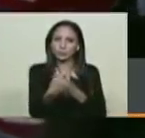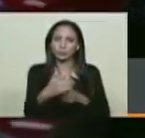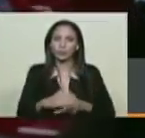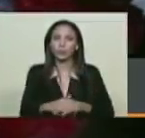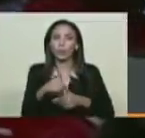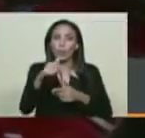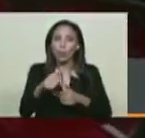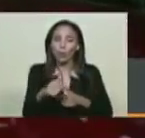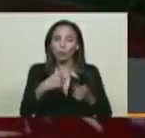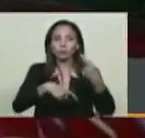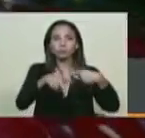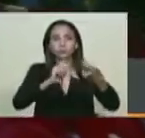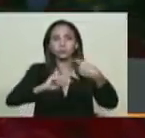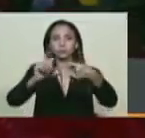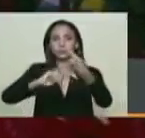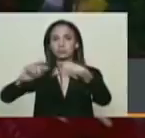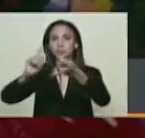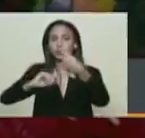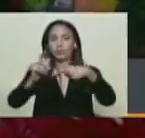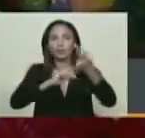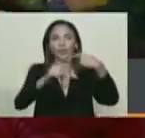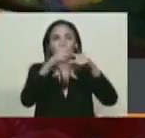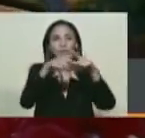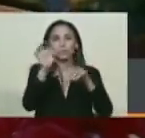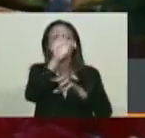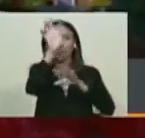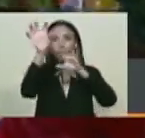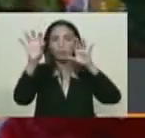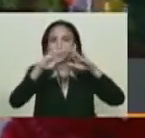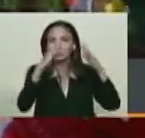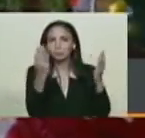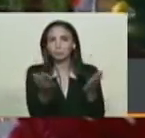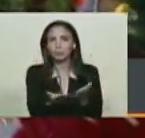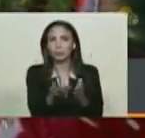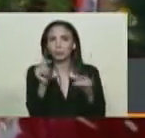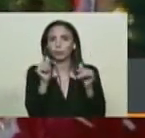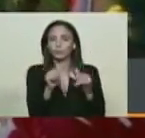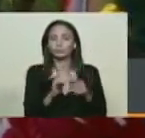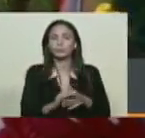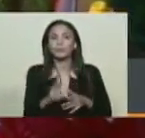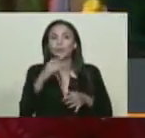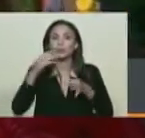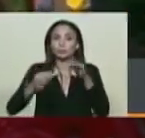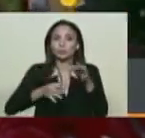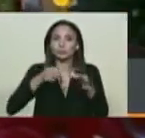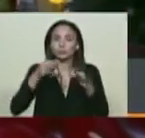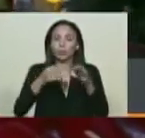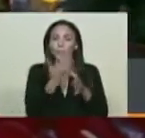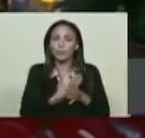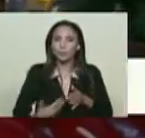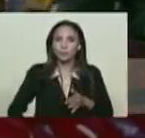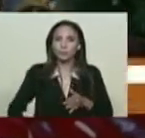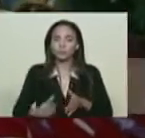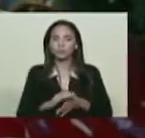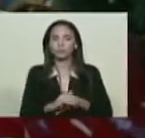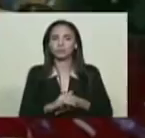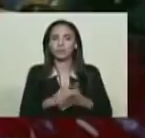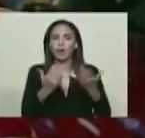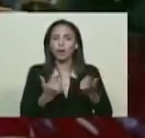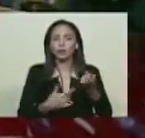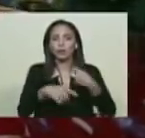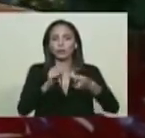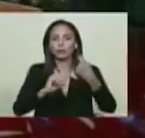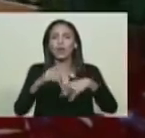se exporta a varios países del mundo. Tengo que decirle, señor presidente, que en estos momentos está volando